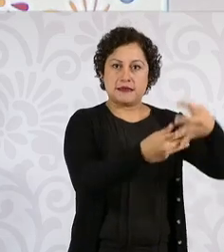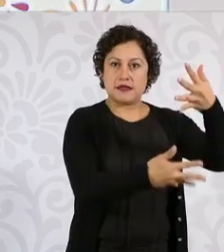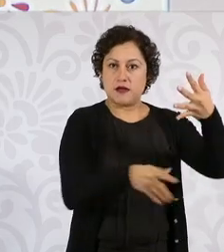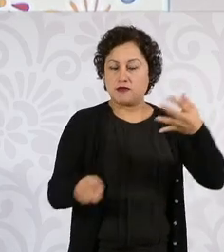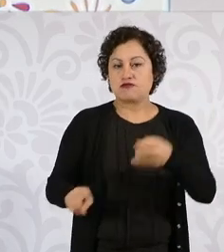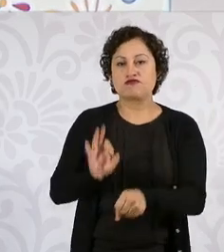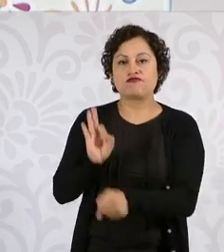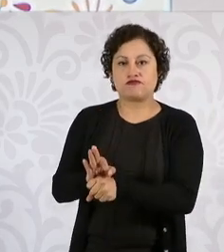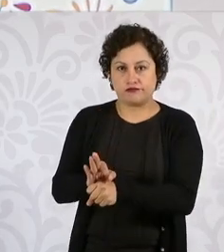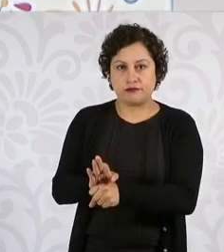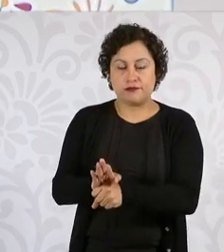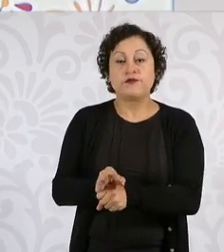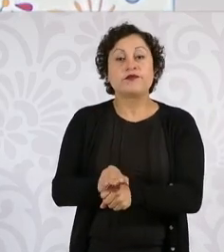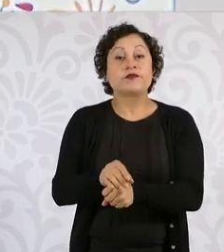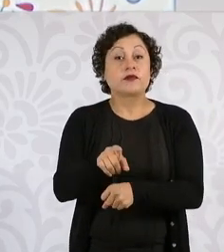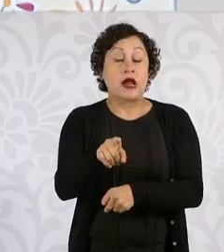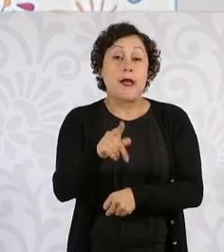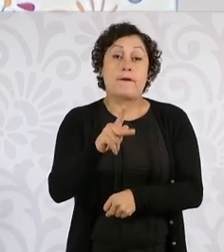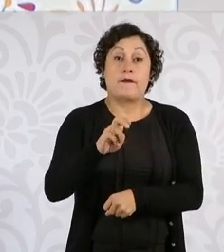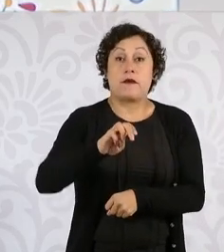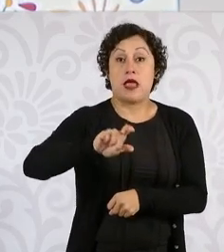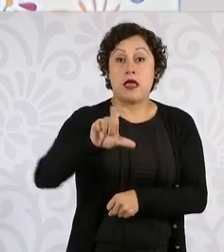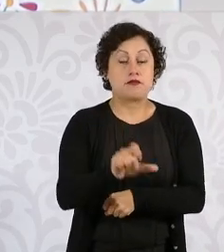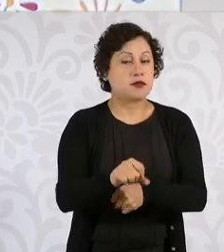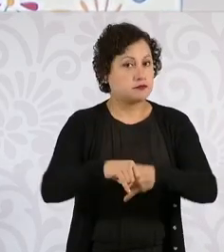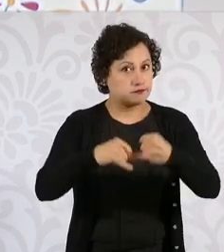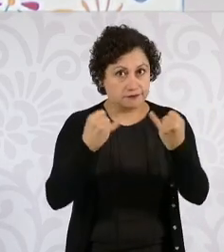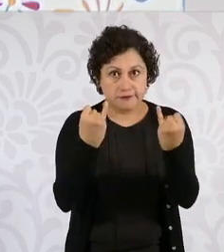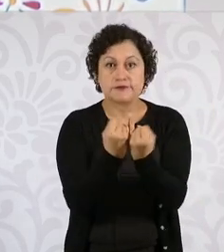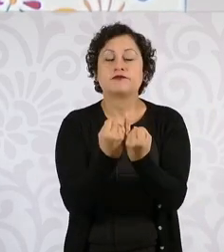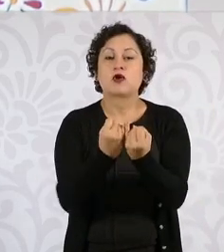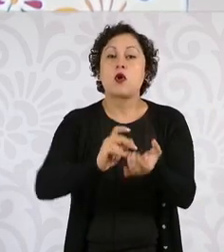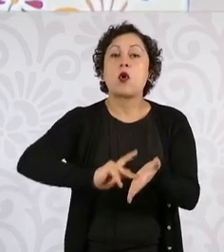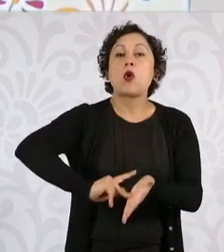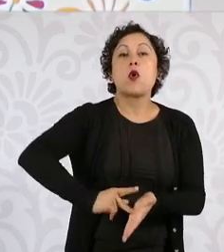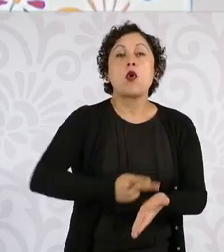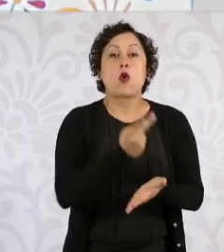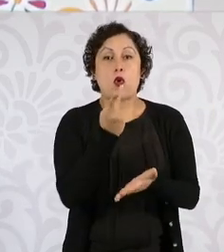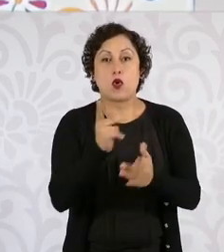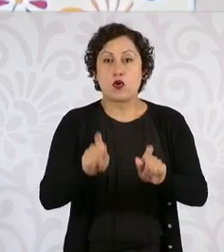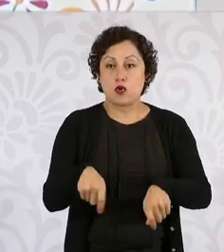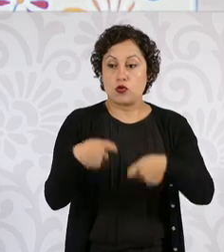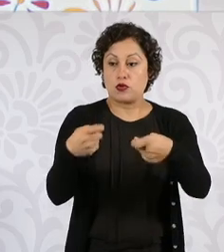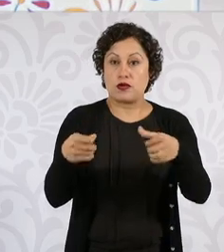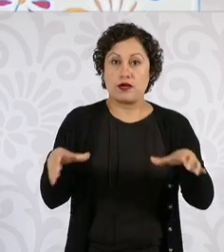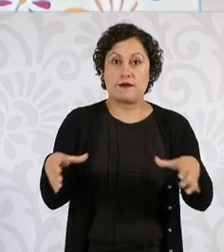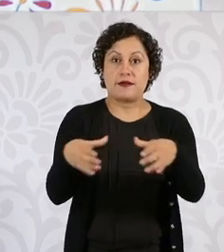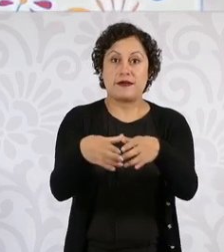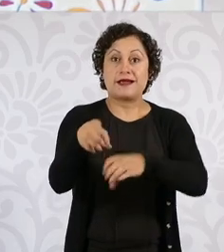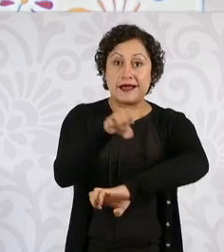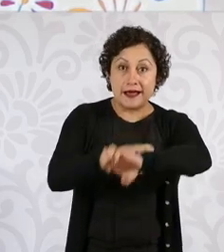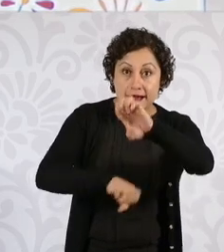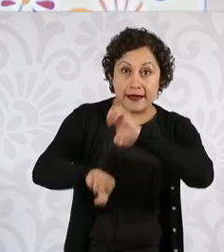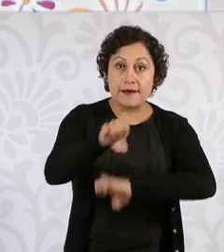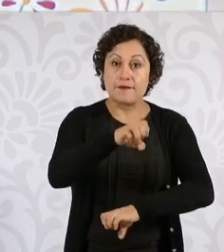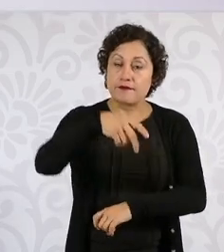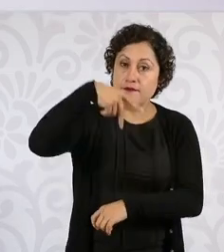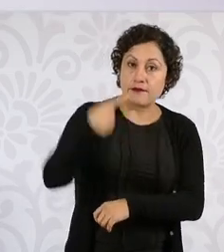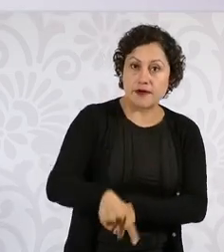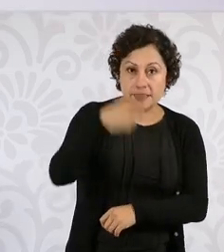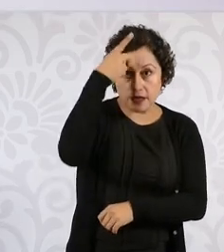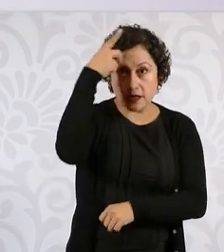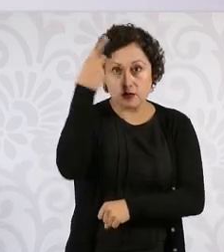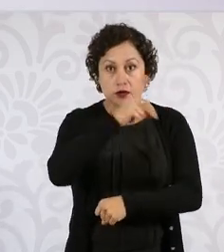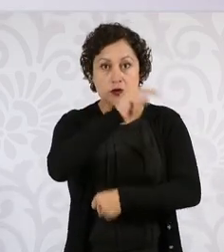En el caso de Pemex también, que entra nuevamente a ser empresa pública, organismo